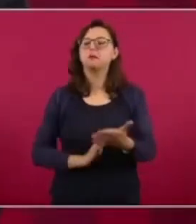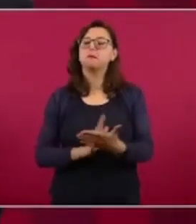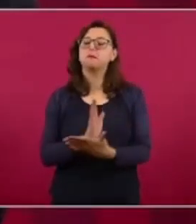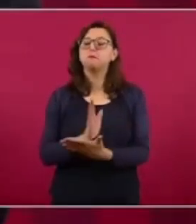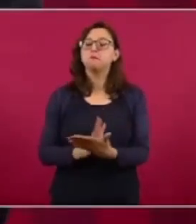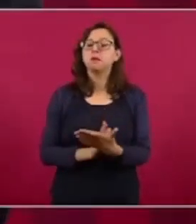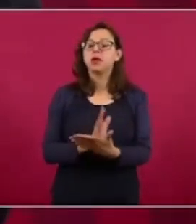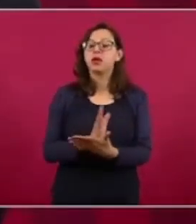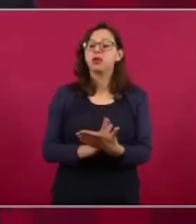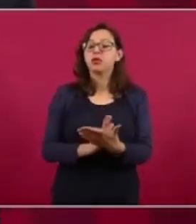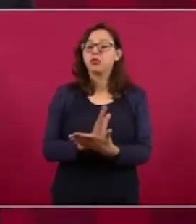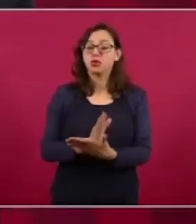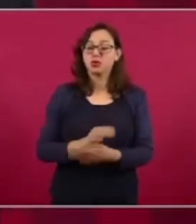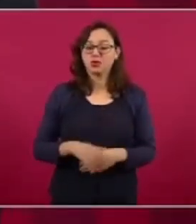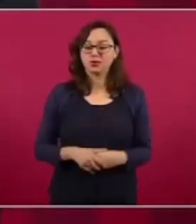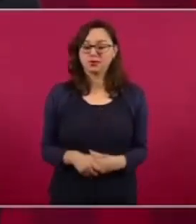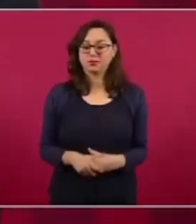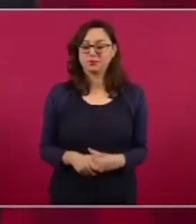este